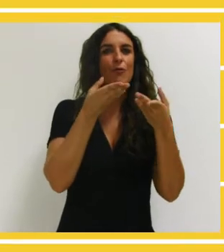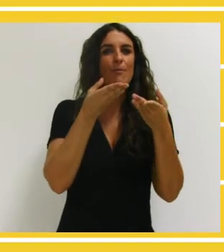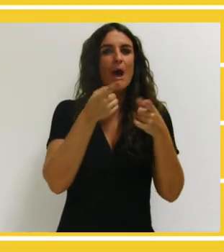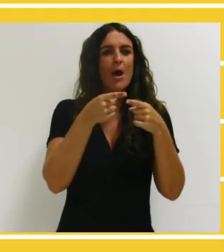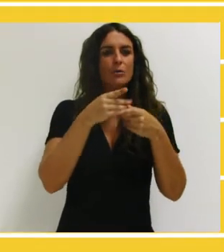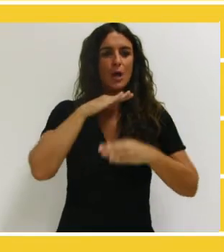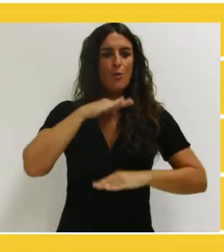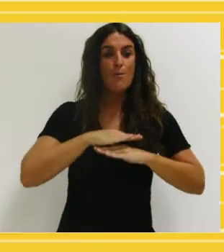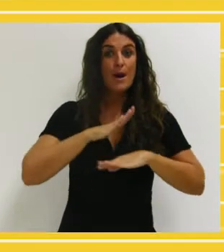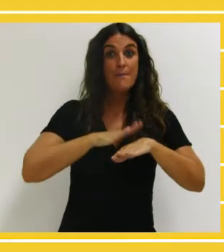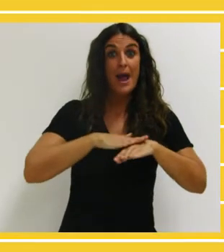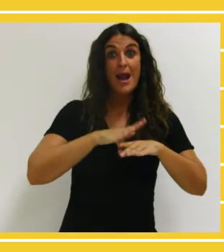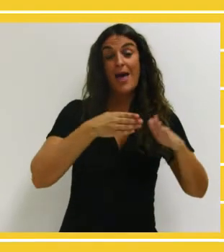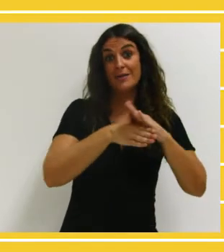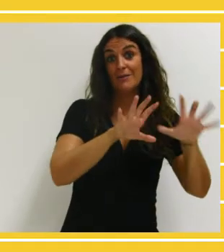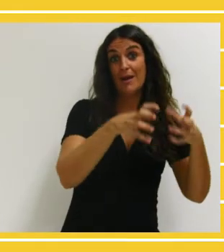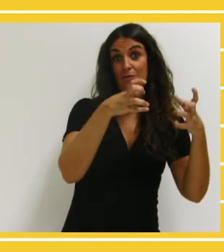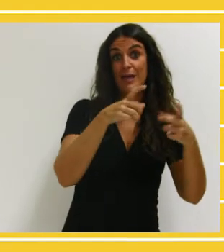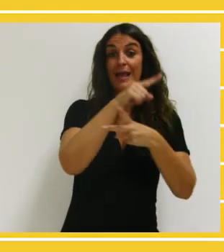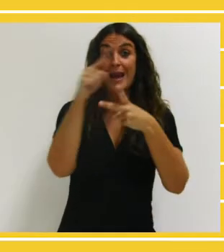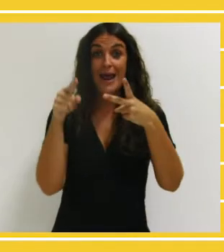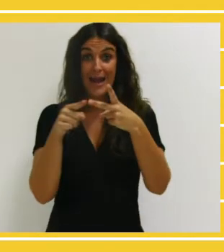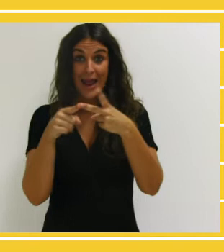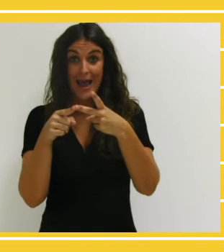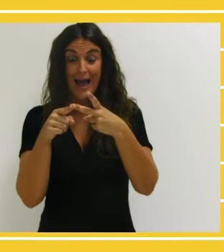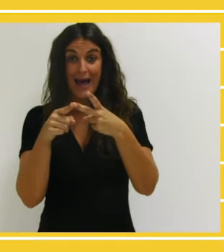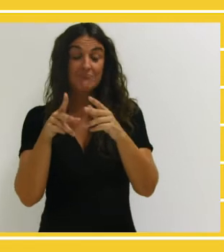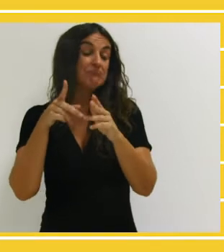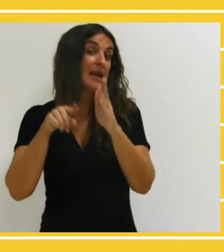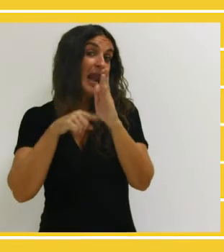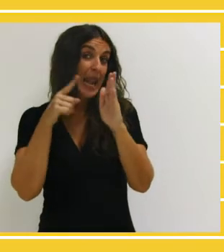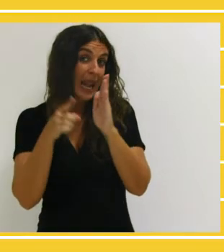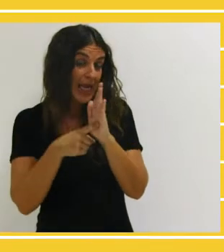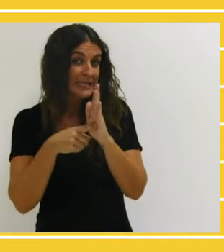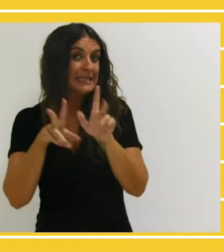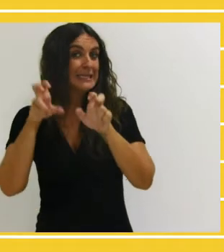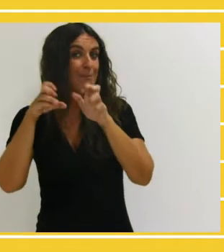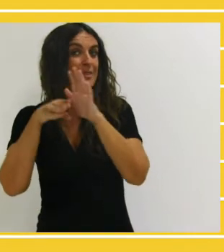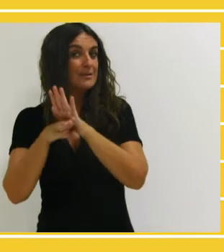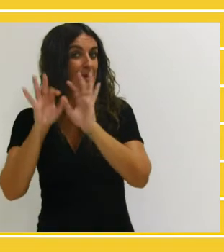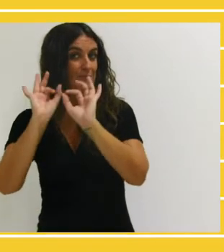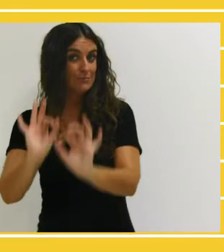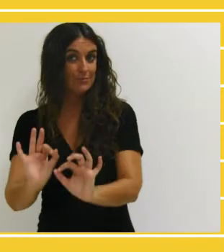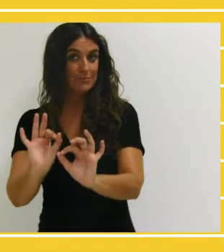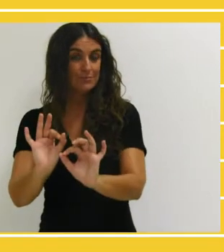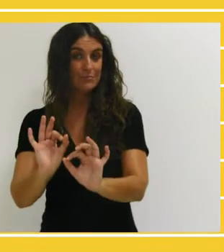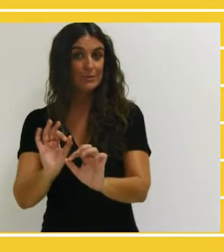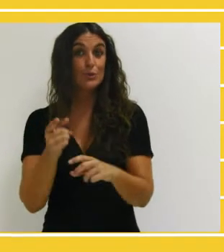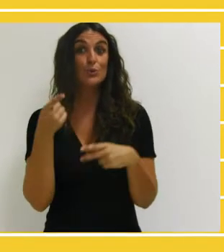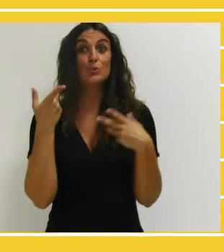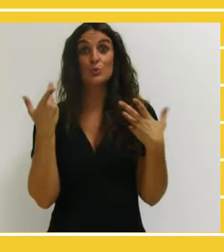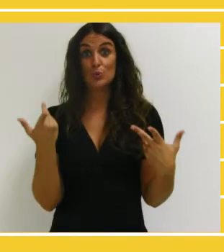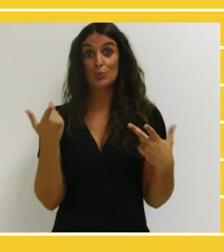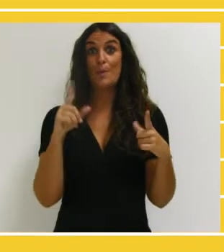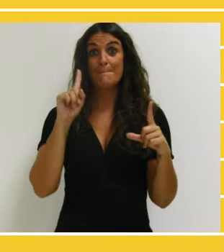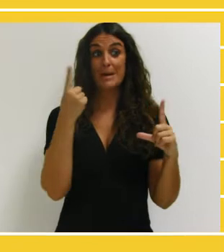para conseguir la accesibilidad. La normativa legal son las leyes sobre accesibilidad. Primero tienes